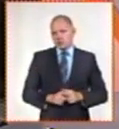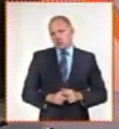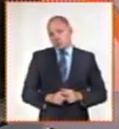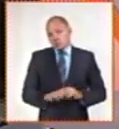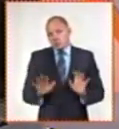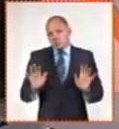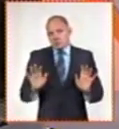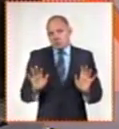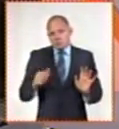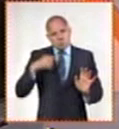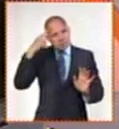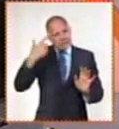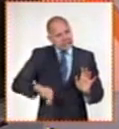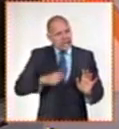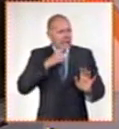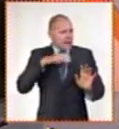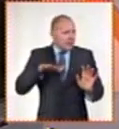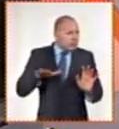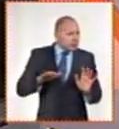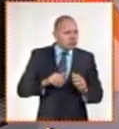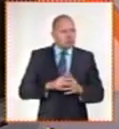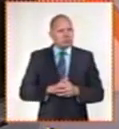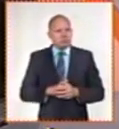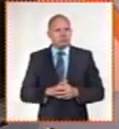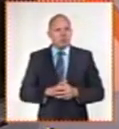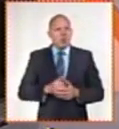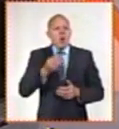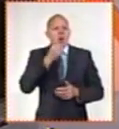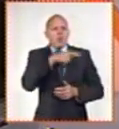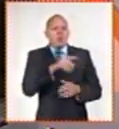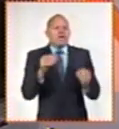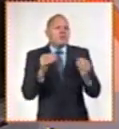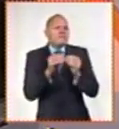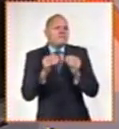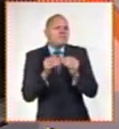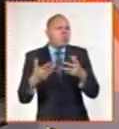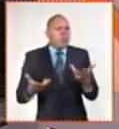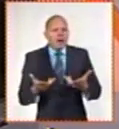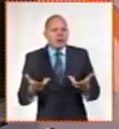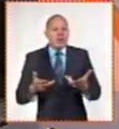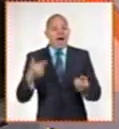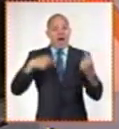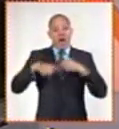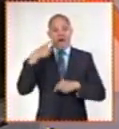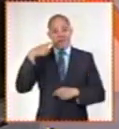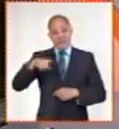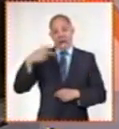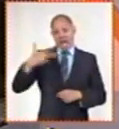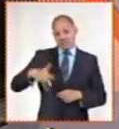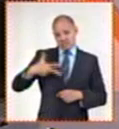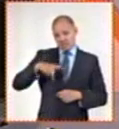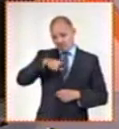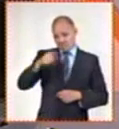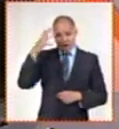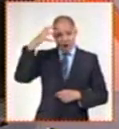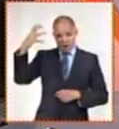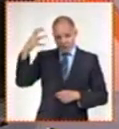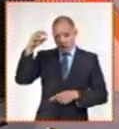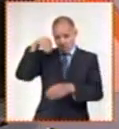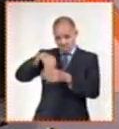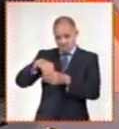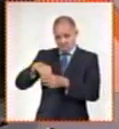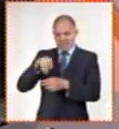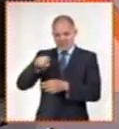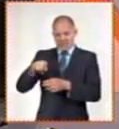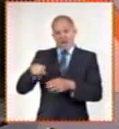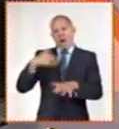o no directamente con la situación que vive hoy el gobierno argentino? Bueno, por muchas